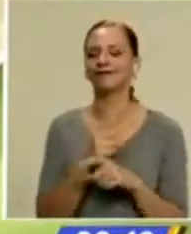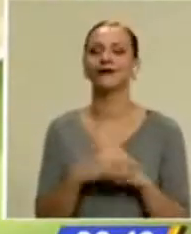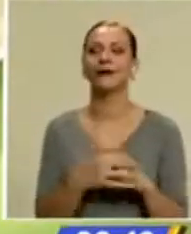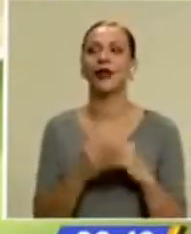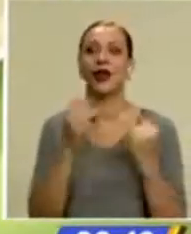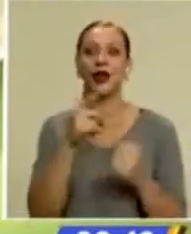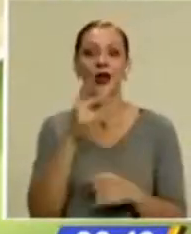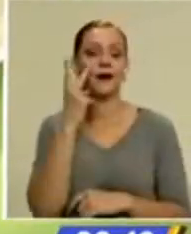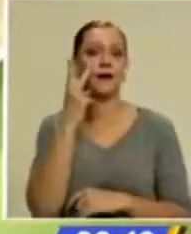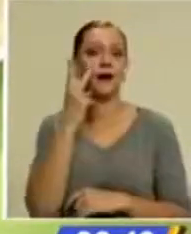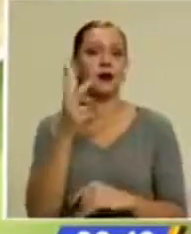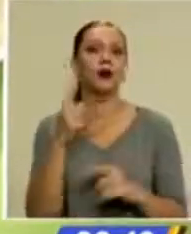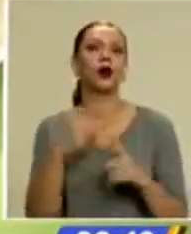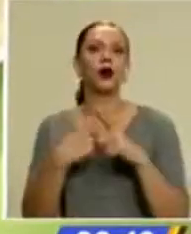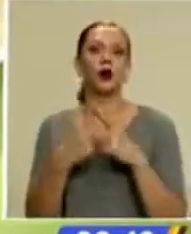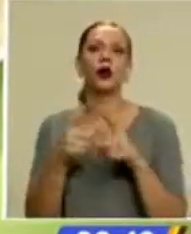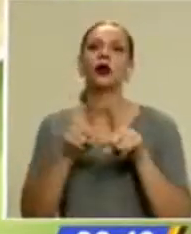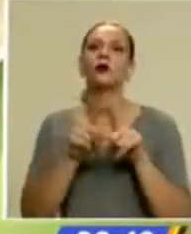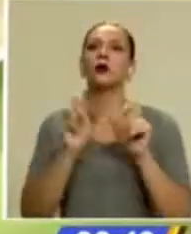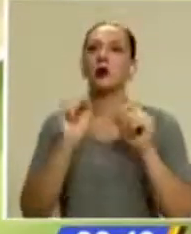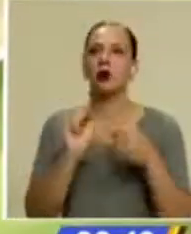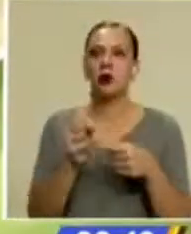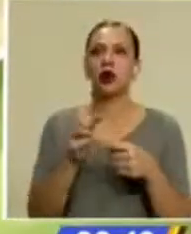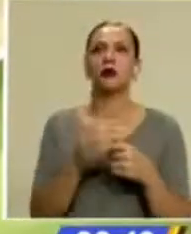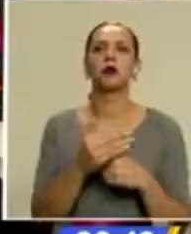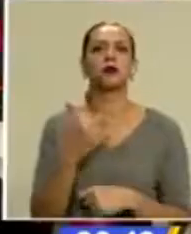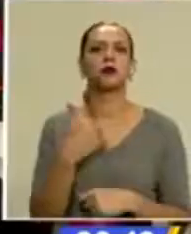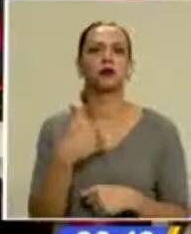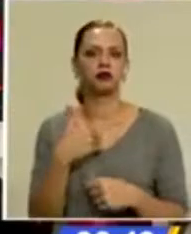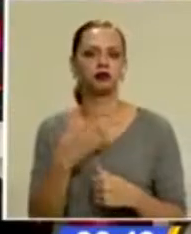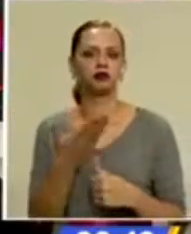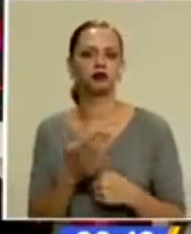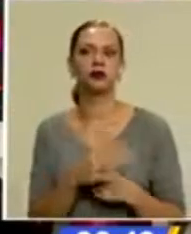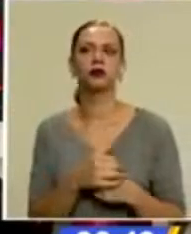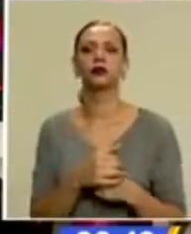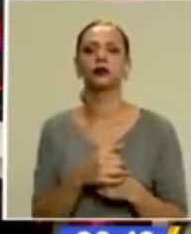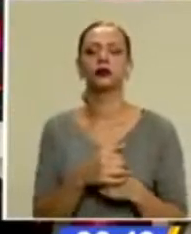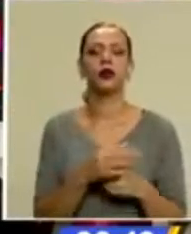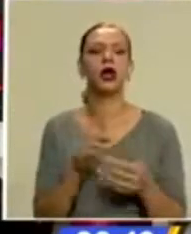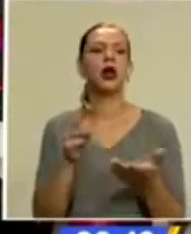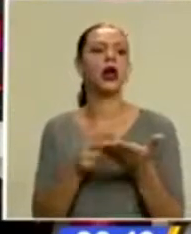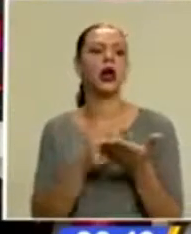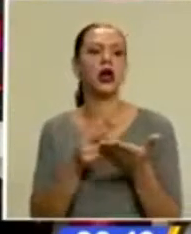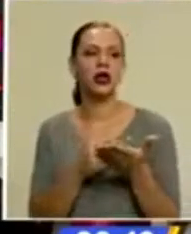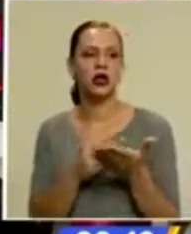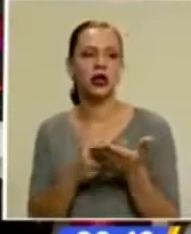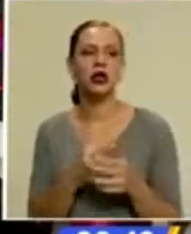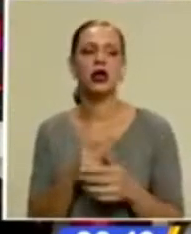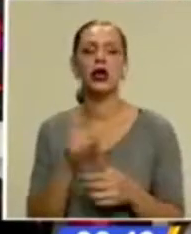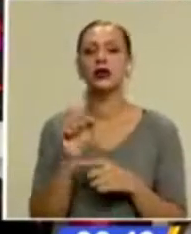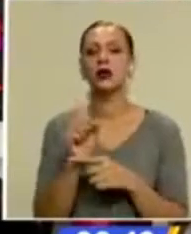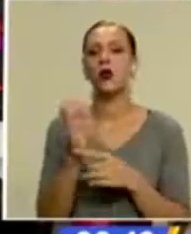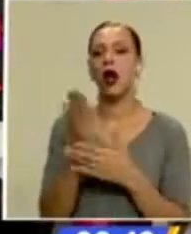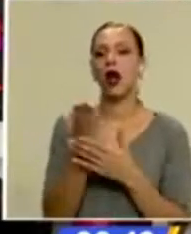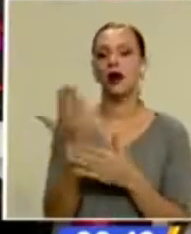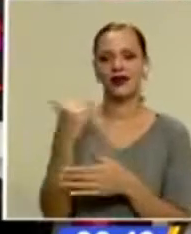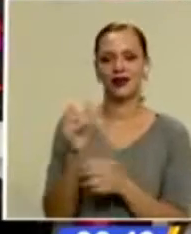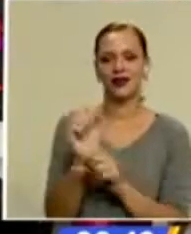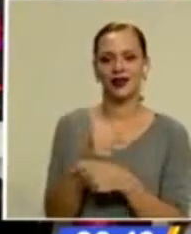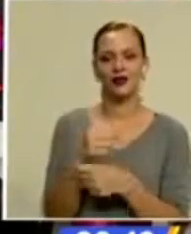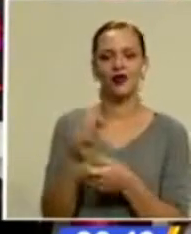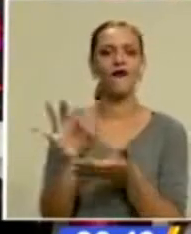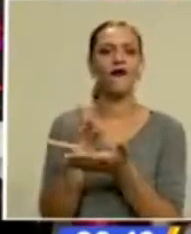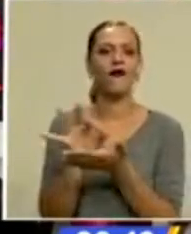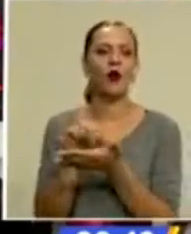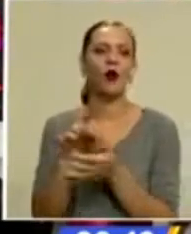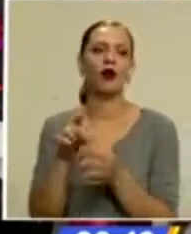ahí observamos entonces que también le podemos colocarle natilla. Sergio antes hizo unos frijolitos, sí, que